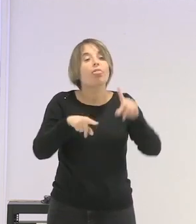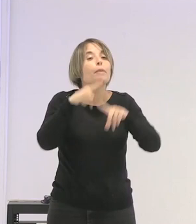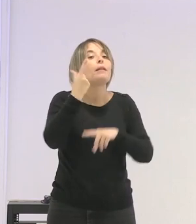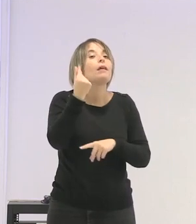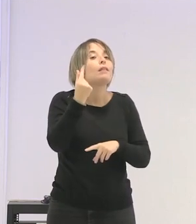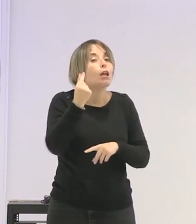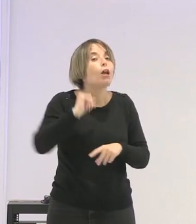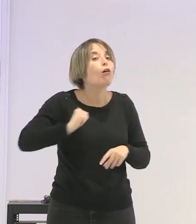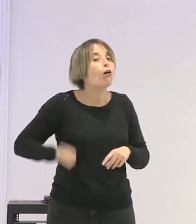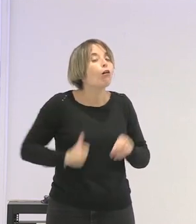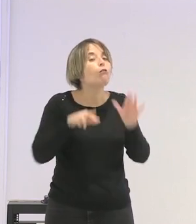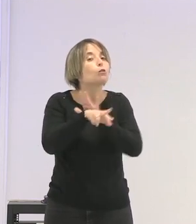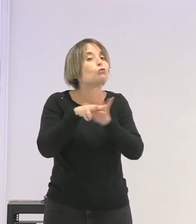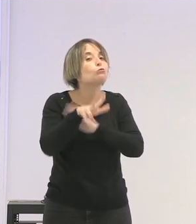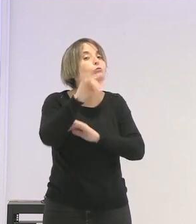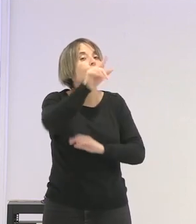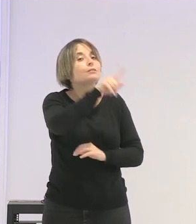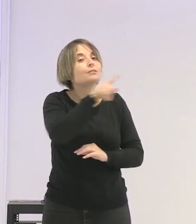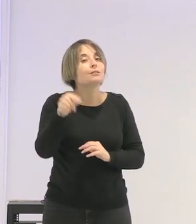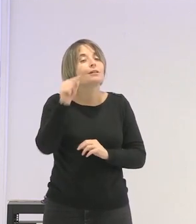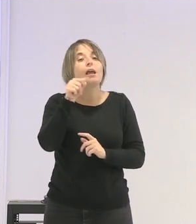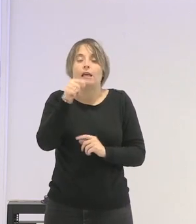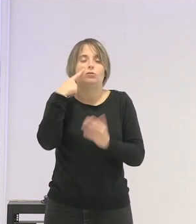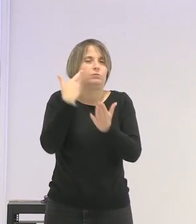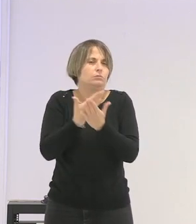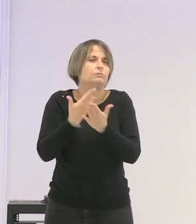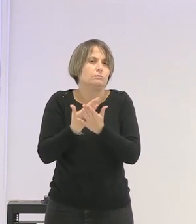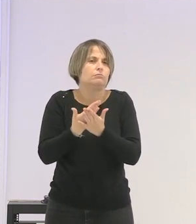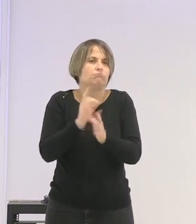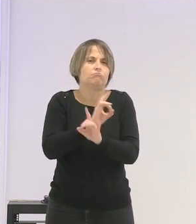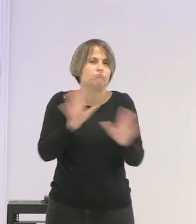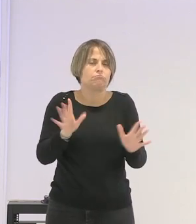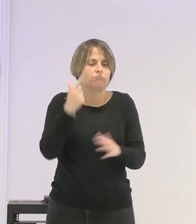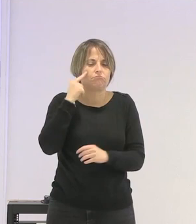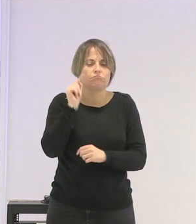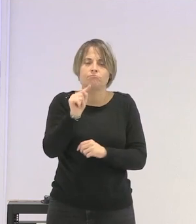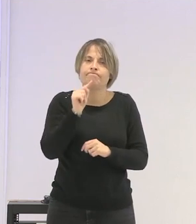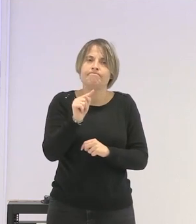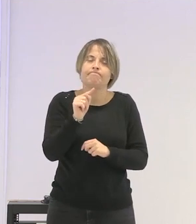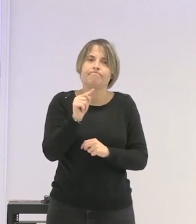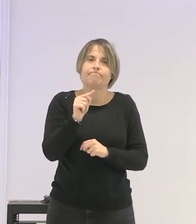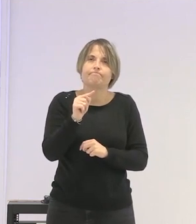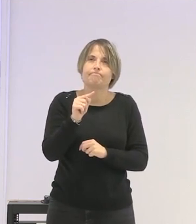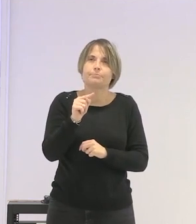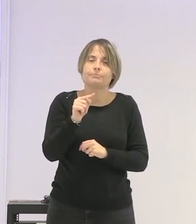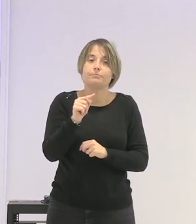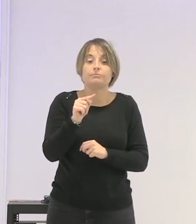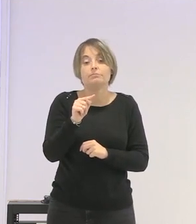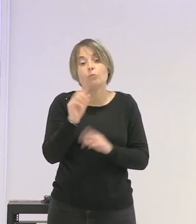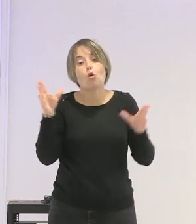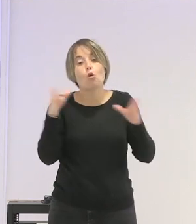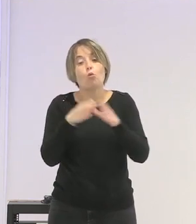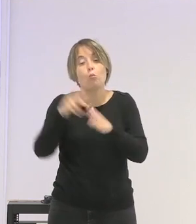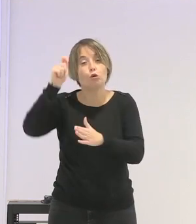tener recursos, ¿no? Entonces, bueno, yo creo que eso es un elemento que está ahí. Creo que, bueno, hay grupos de